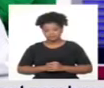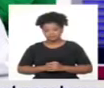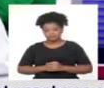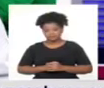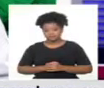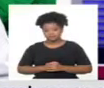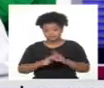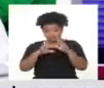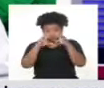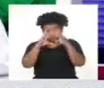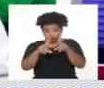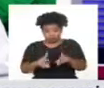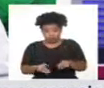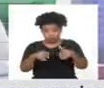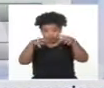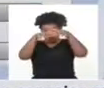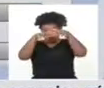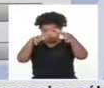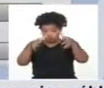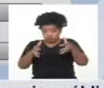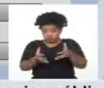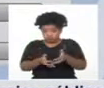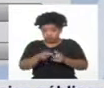mundo, con